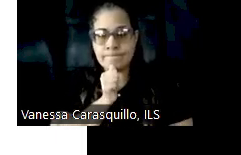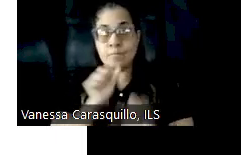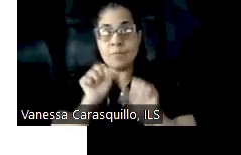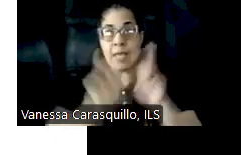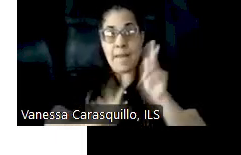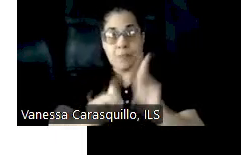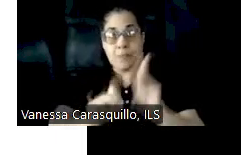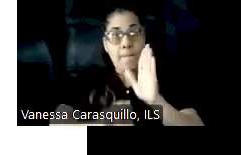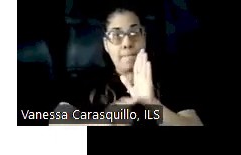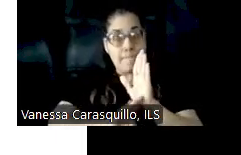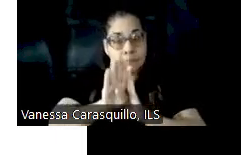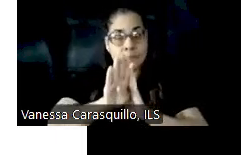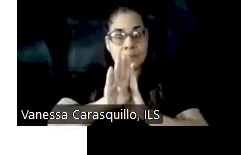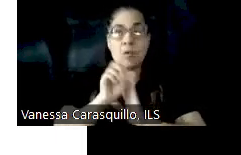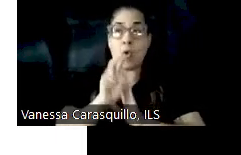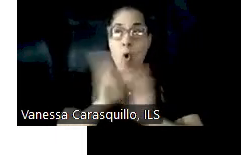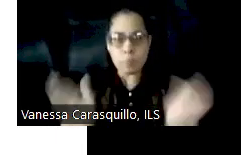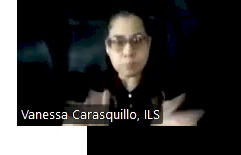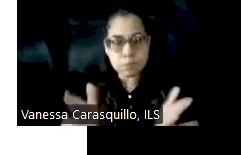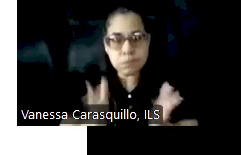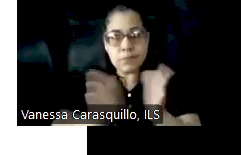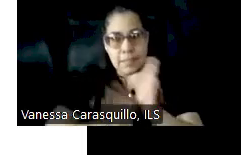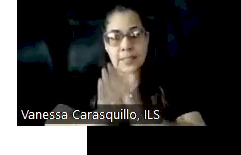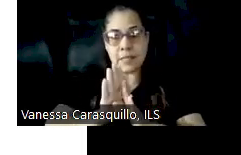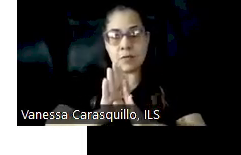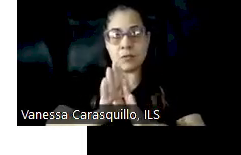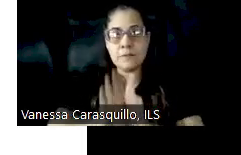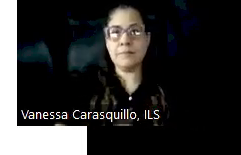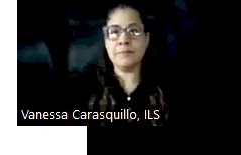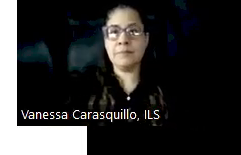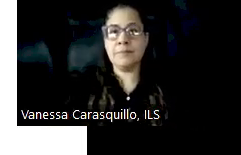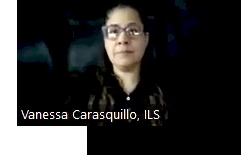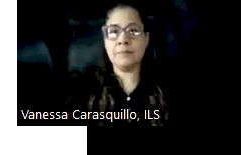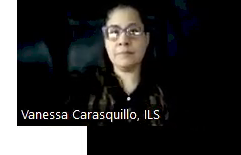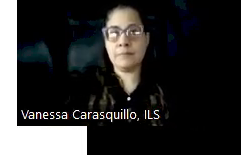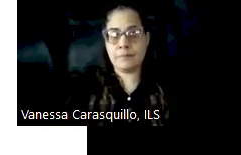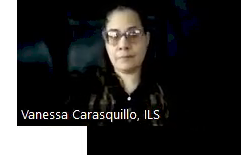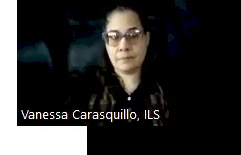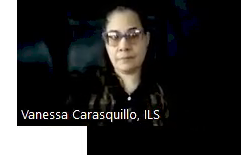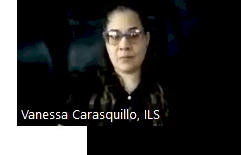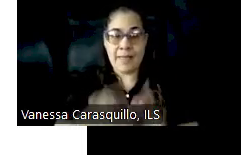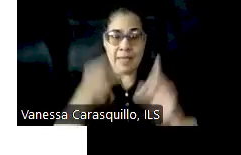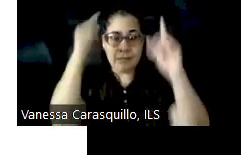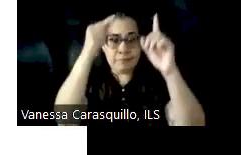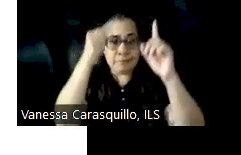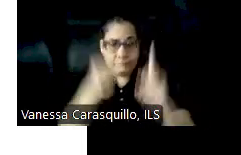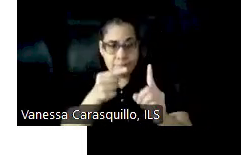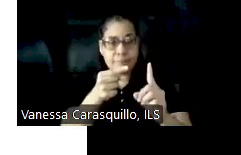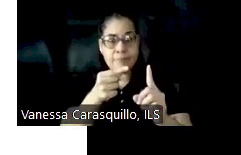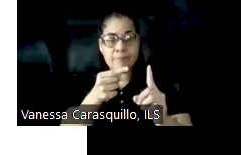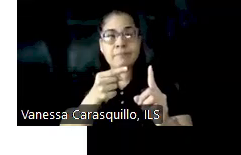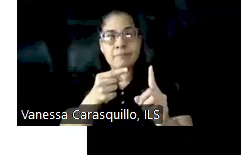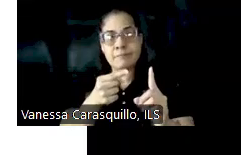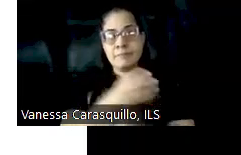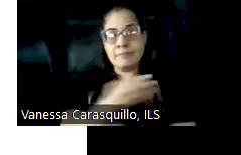o podemos fomentar a que se desarrollen, la existencial o de propósito y en concreto